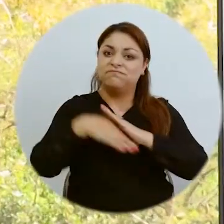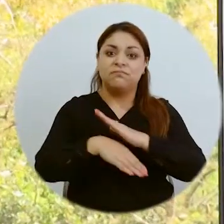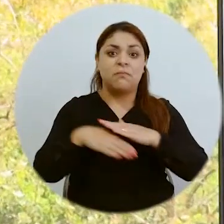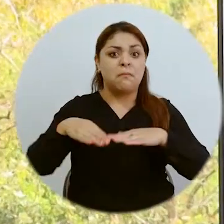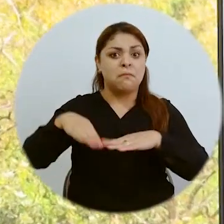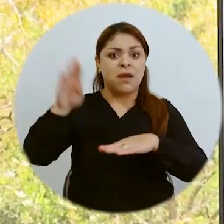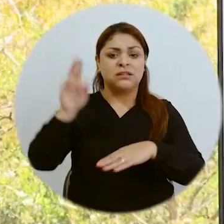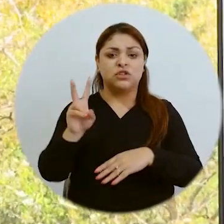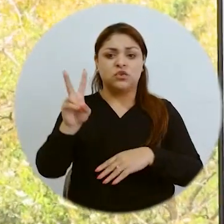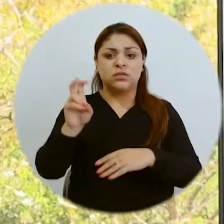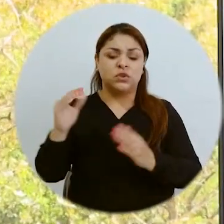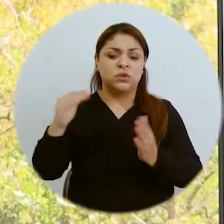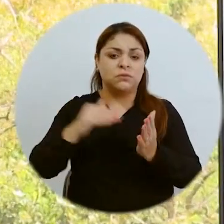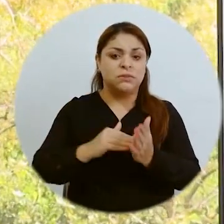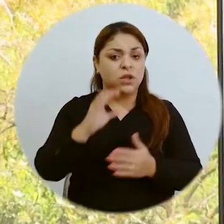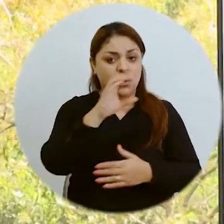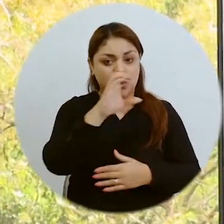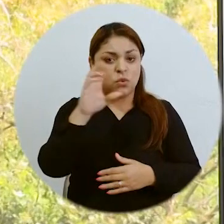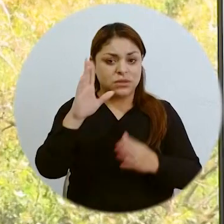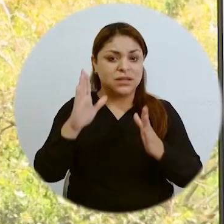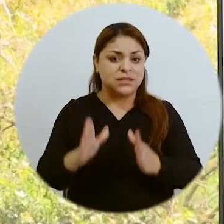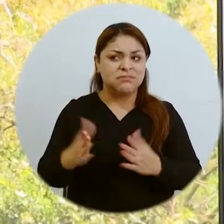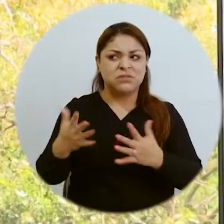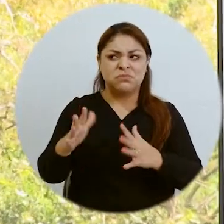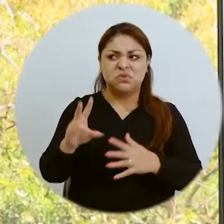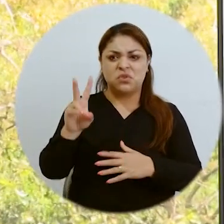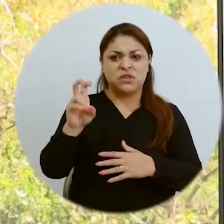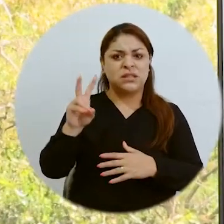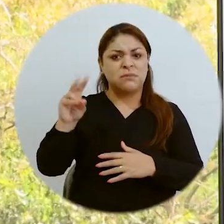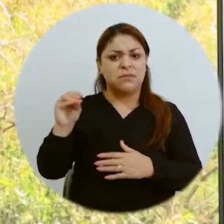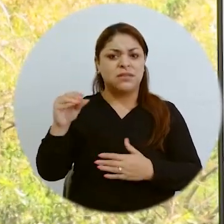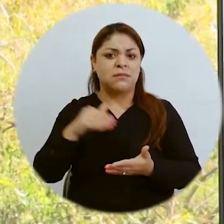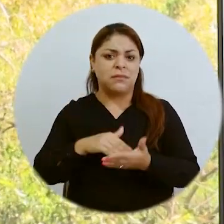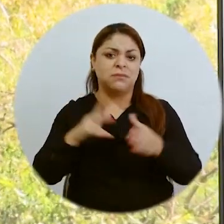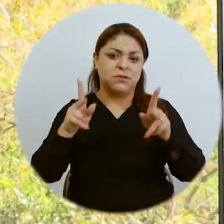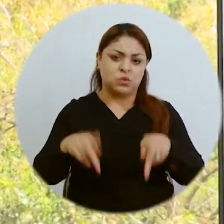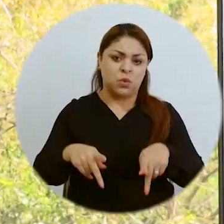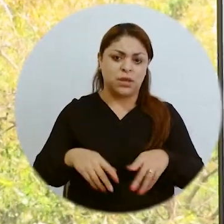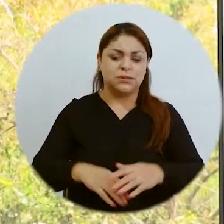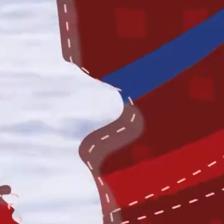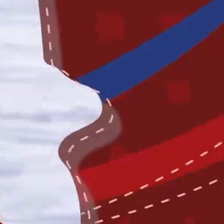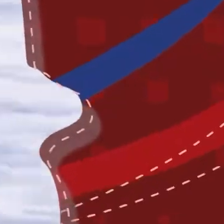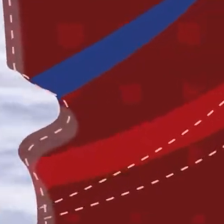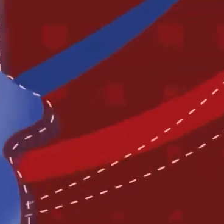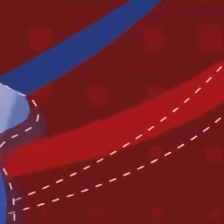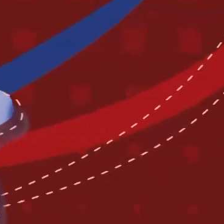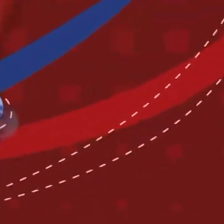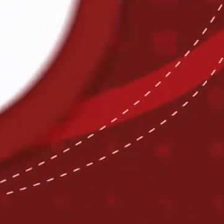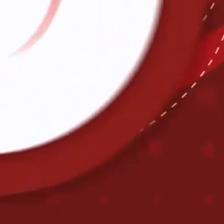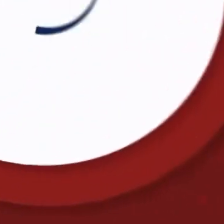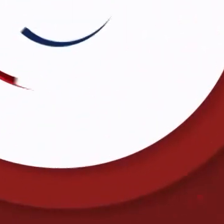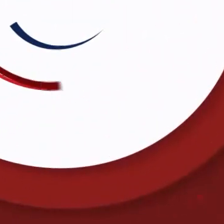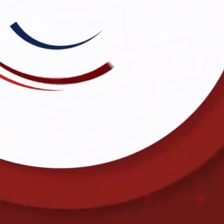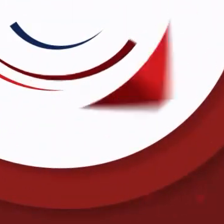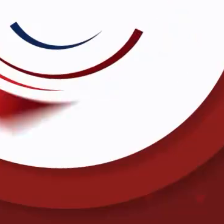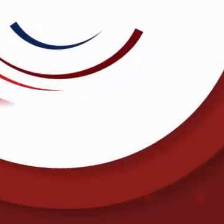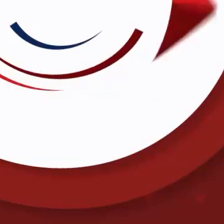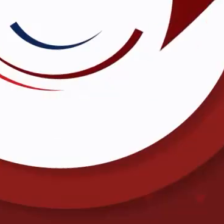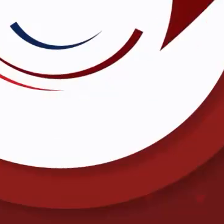porque al final de cuentas el tener ese ahorro, el tener ese margen para poder, atender